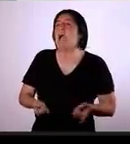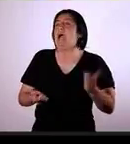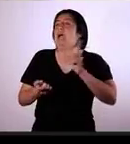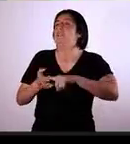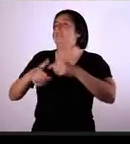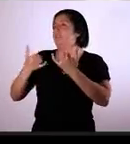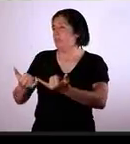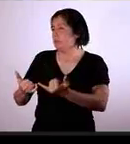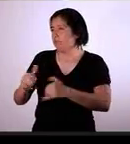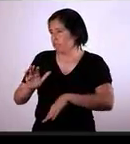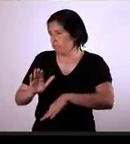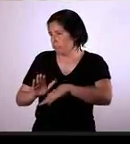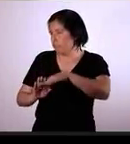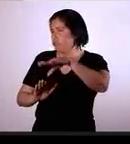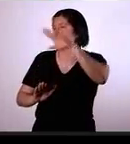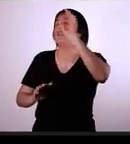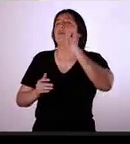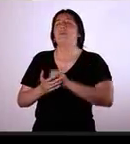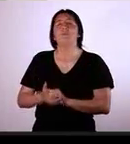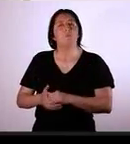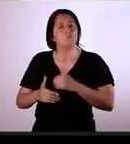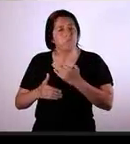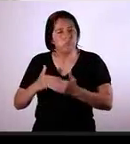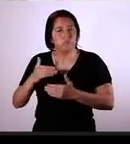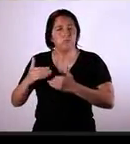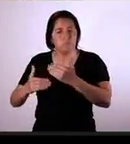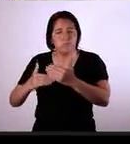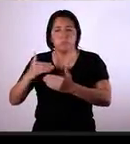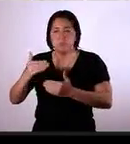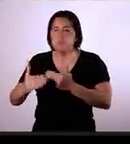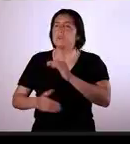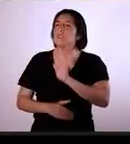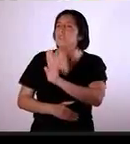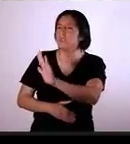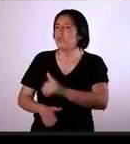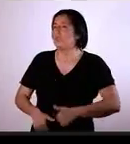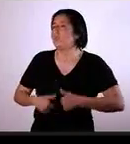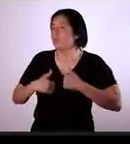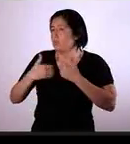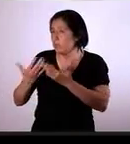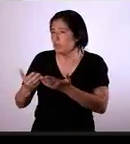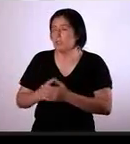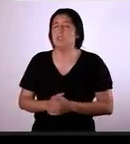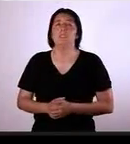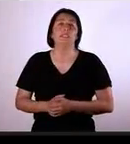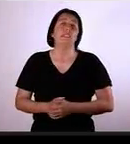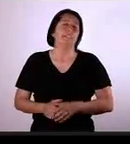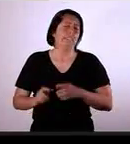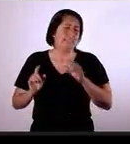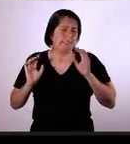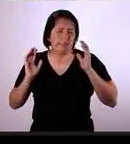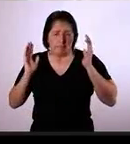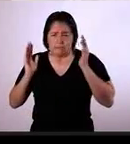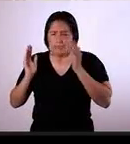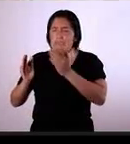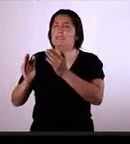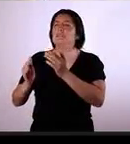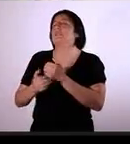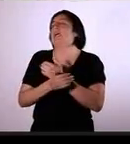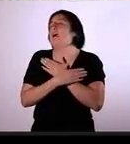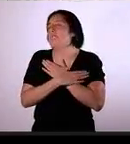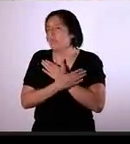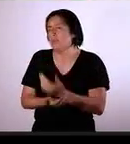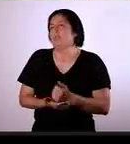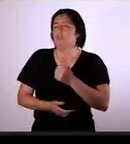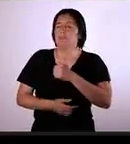día de hoy. Hemos nosotros seguido etapa por etapa de su vida y sobre todo con la dedicación y el amor